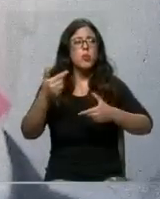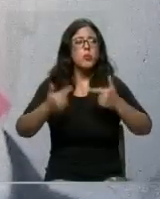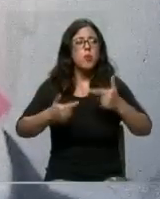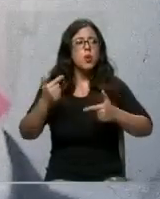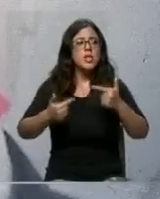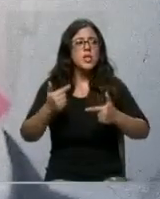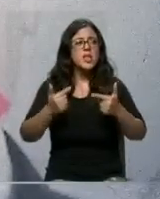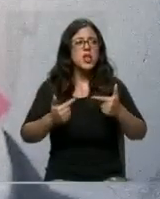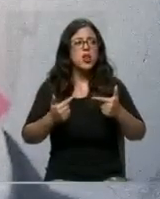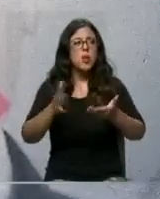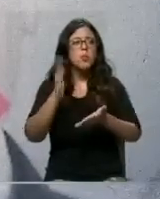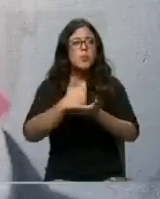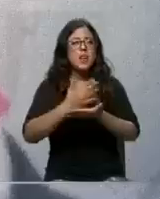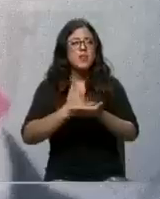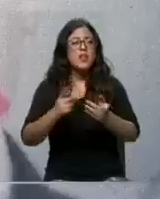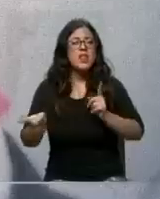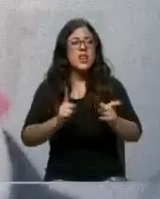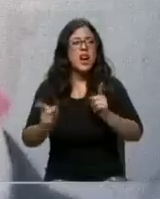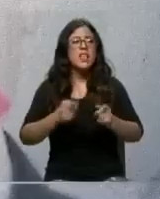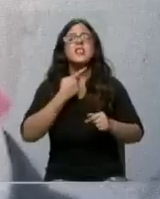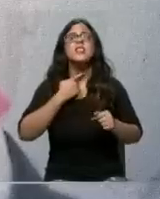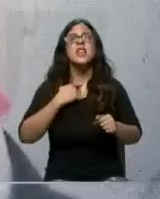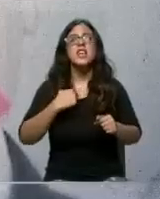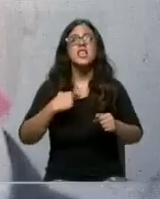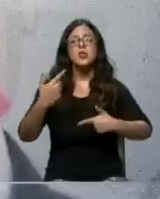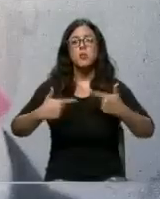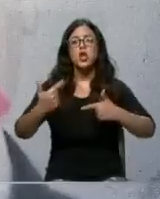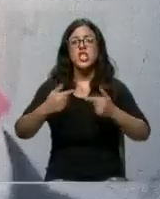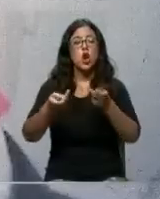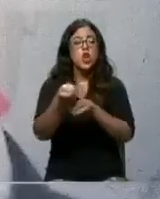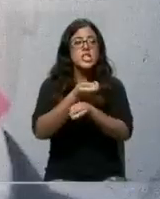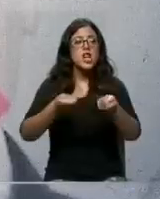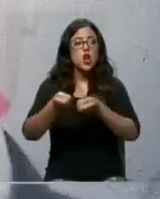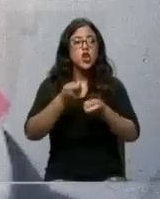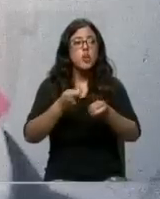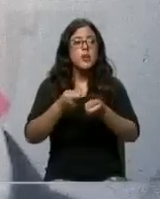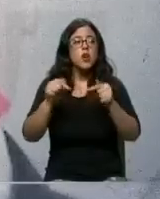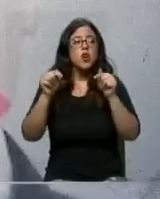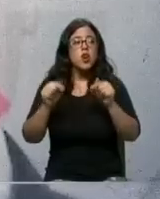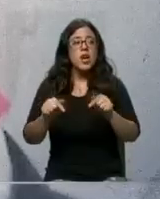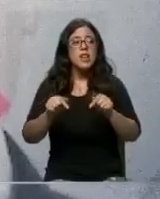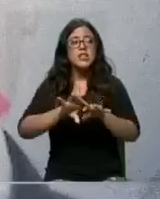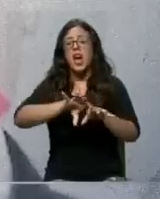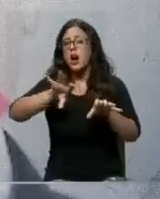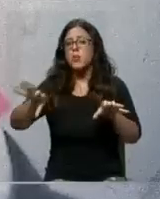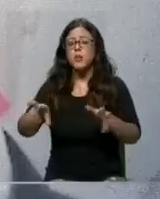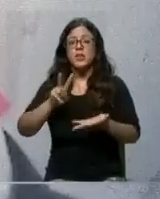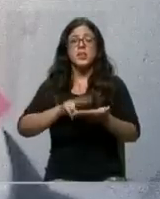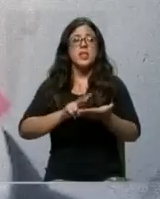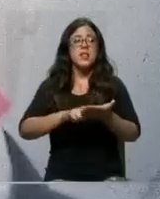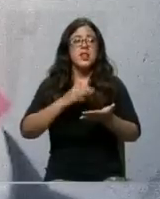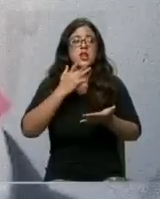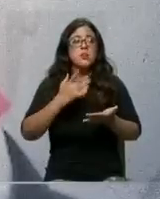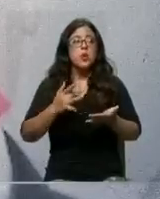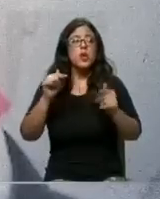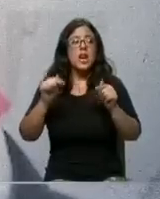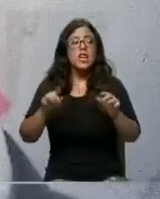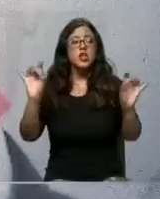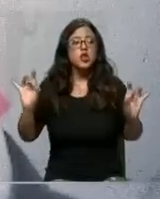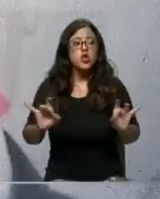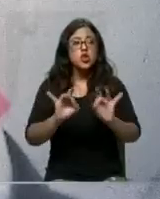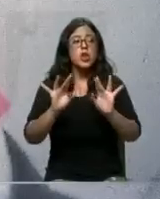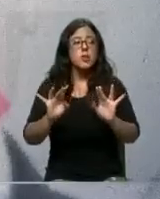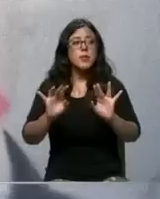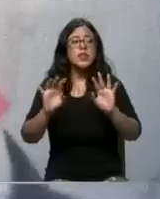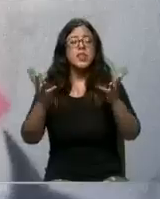injusticia planificada en función de su propio interés político y económico, totalmente ajena a la verdad porque se sustenta solo